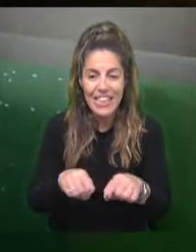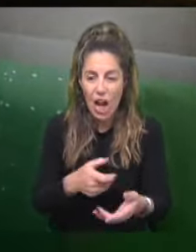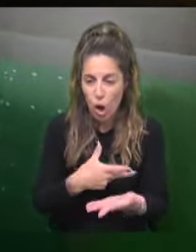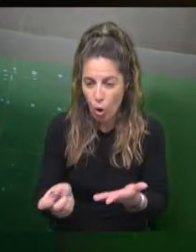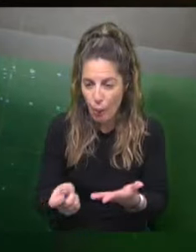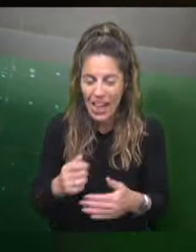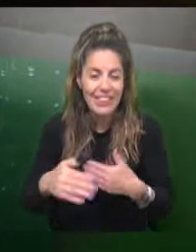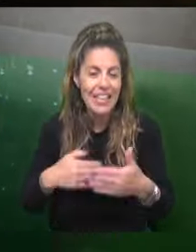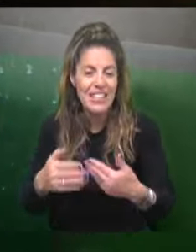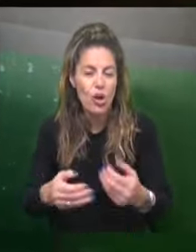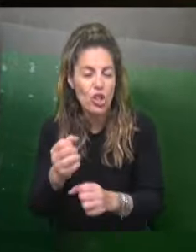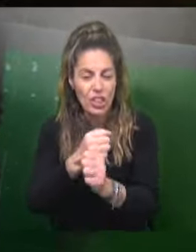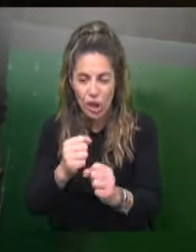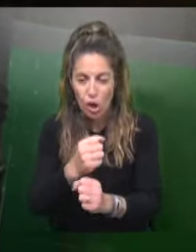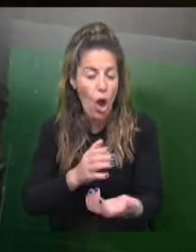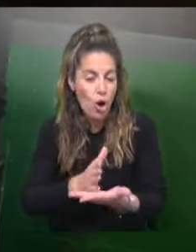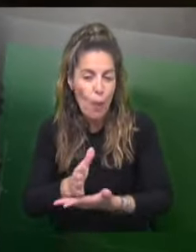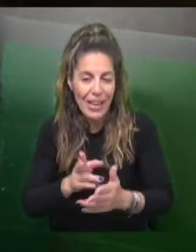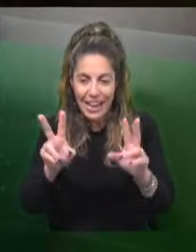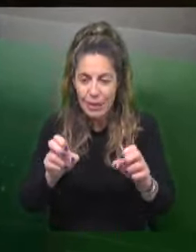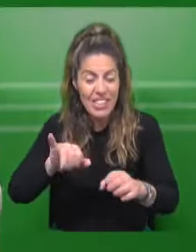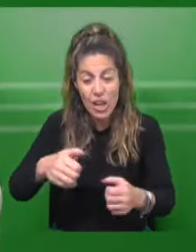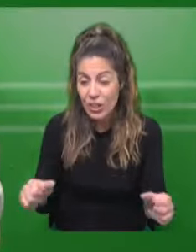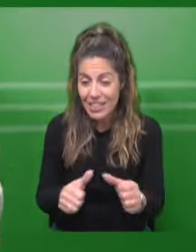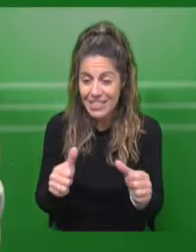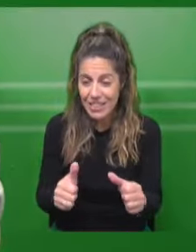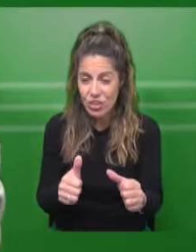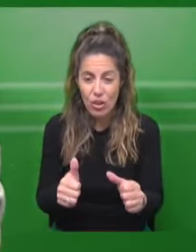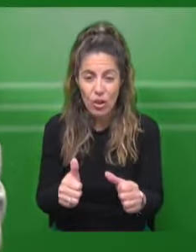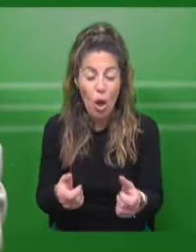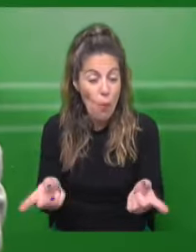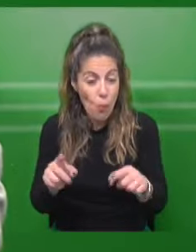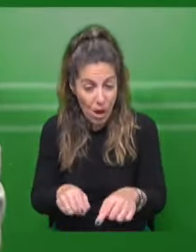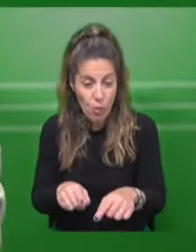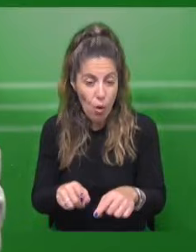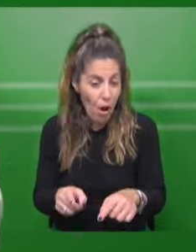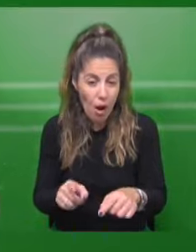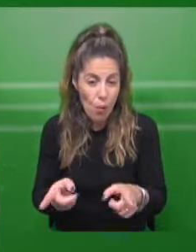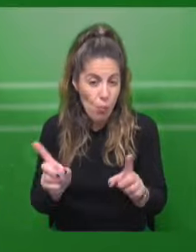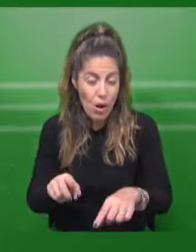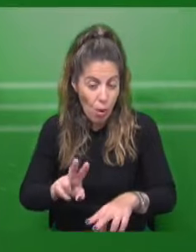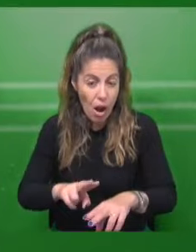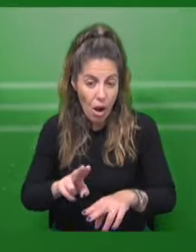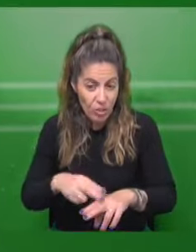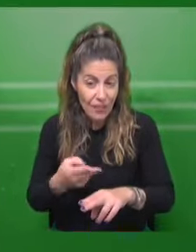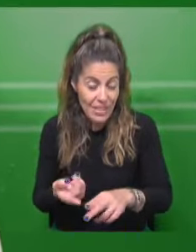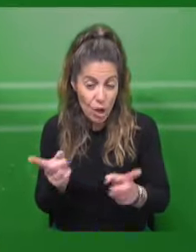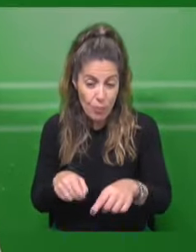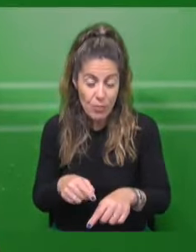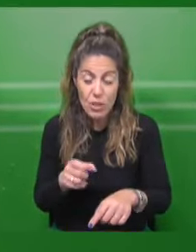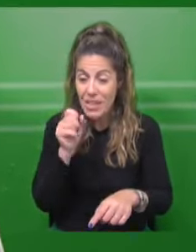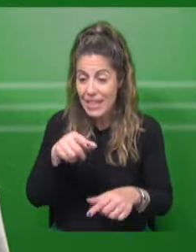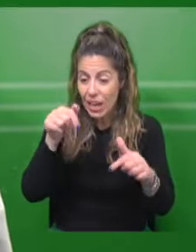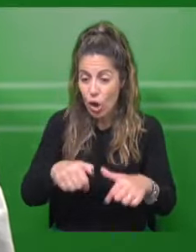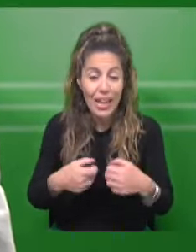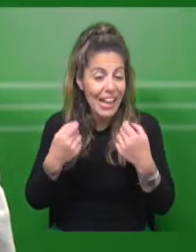desarrollo tecnológico y cooperar en materia ya lo están haciendo Entonces vuelvo al punto No yo tengo que dejar un mensaje hoy es eso hay